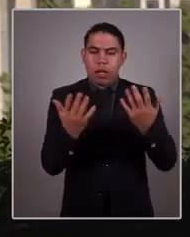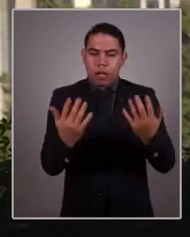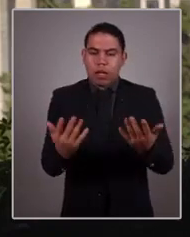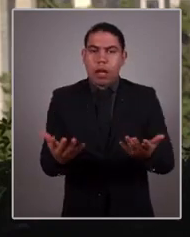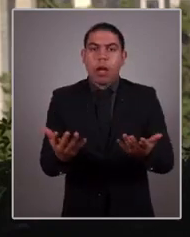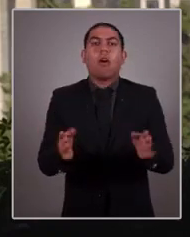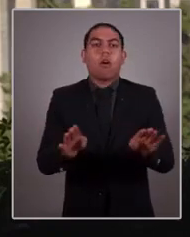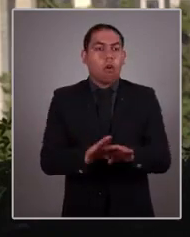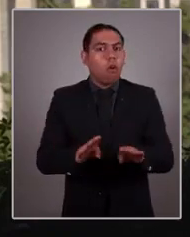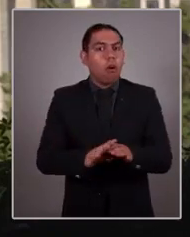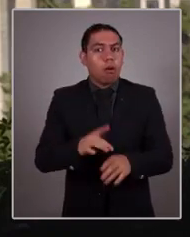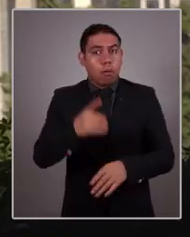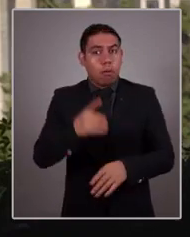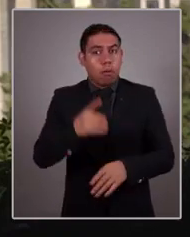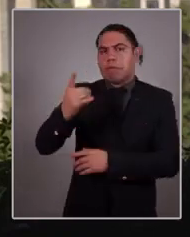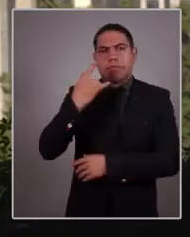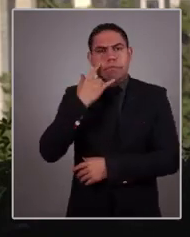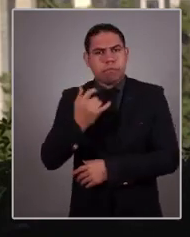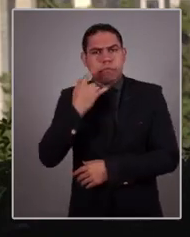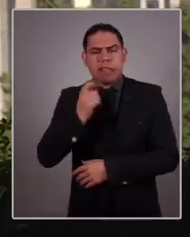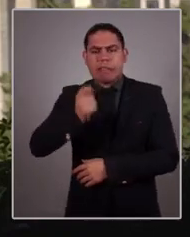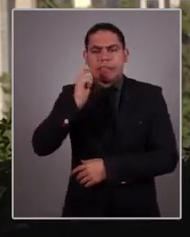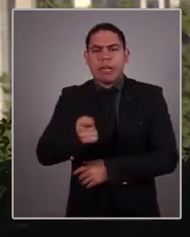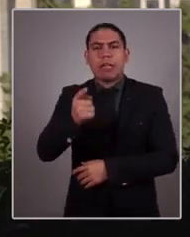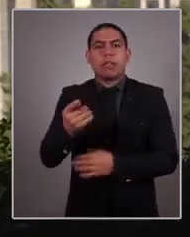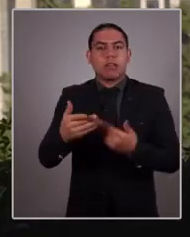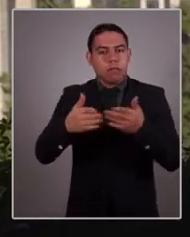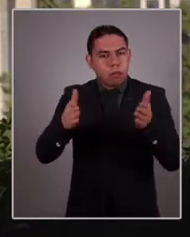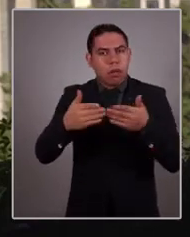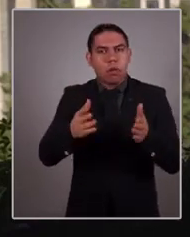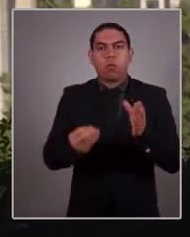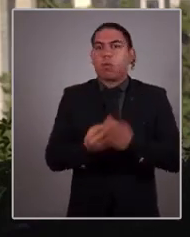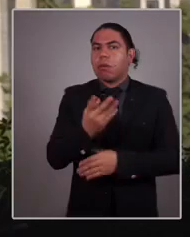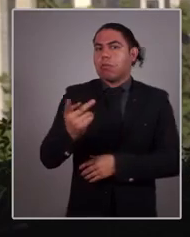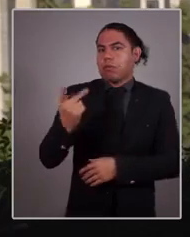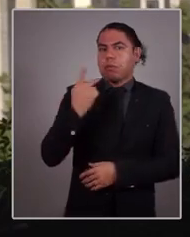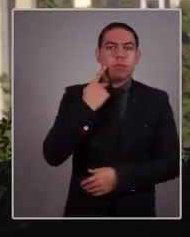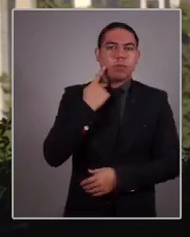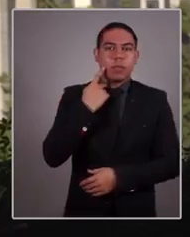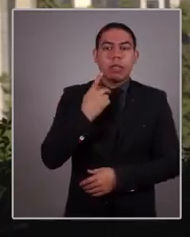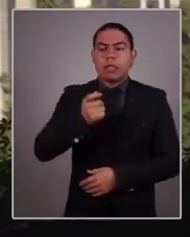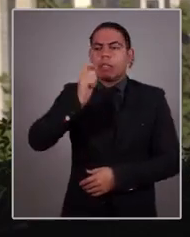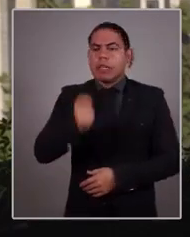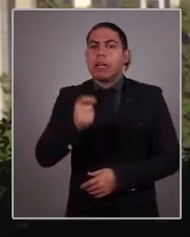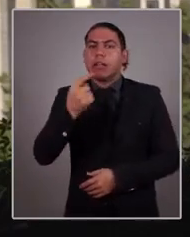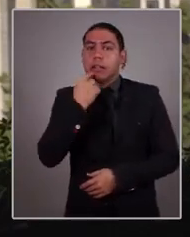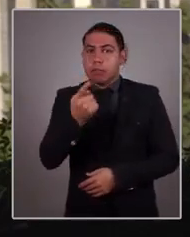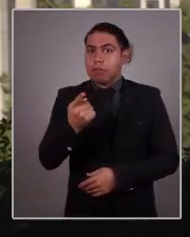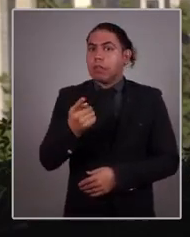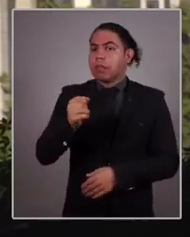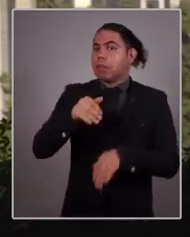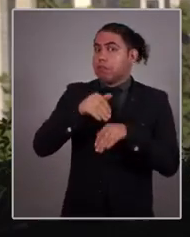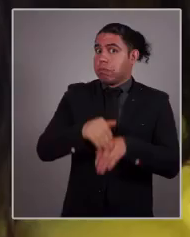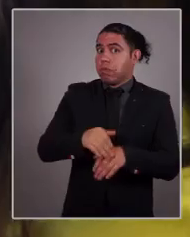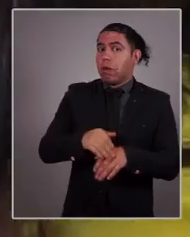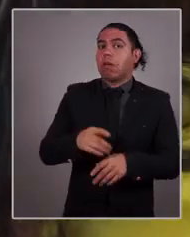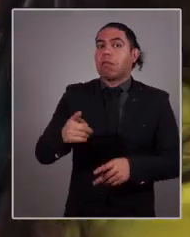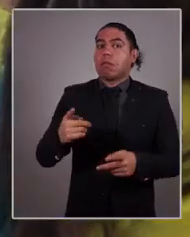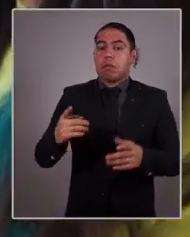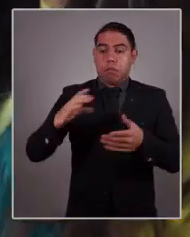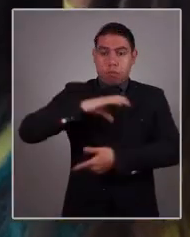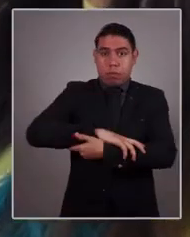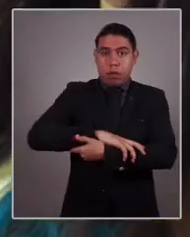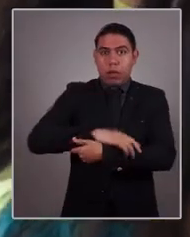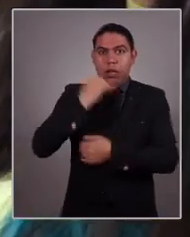acciones. Construir un nuevo trato implica un enorme esfuerzo. Significa abrir el espacio de una nueva política. Significa asumir que la única